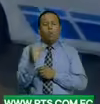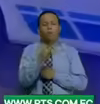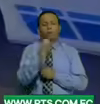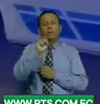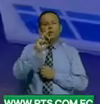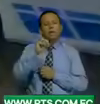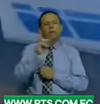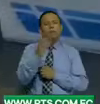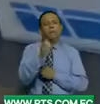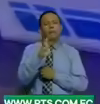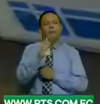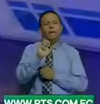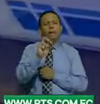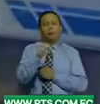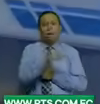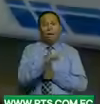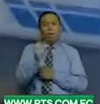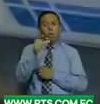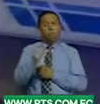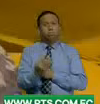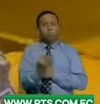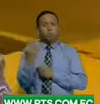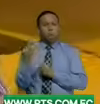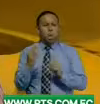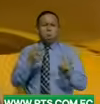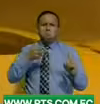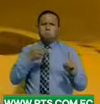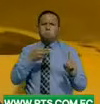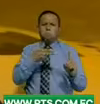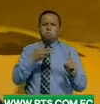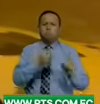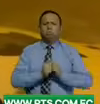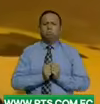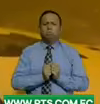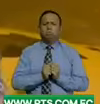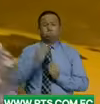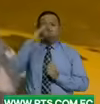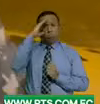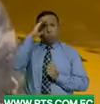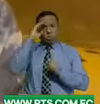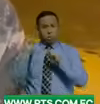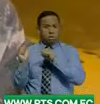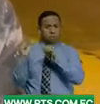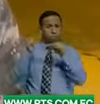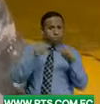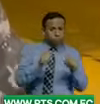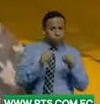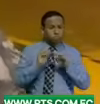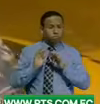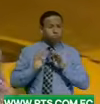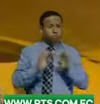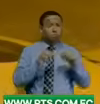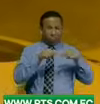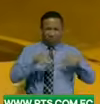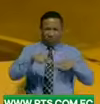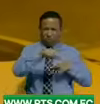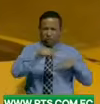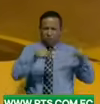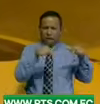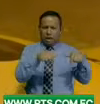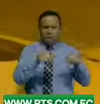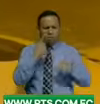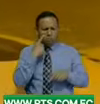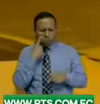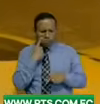Solórzano, quien fue interceptado por sujetos armados. Las unidades policiales se constituyeron acá en el lugar, acá a la entrada de la Zapera, donde se pudo